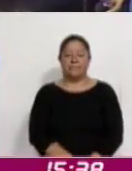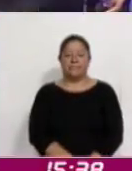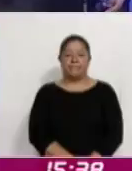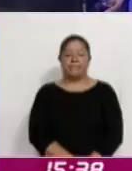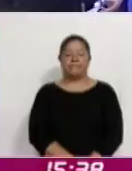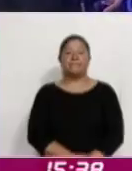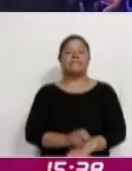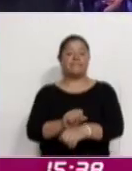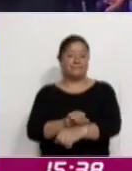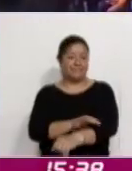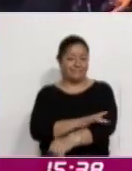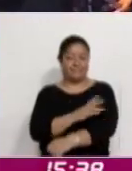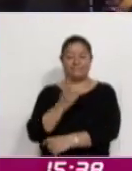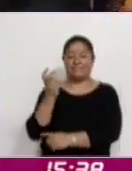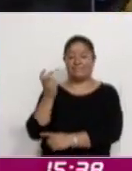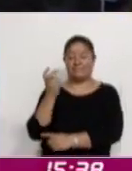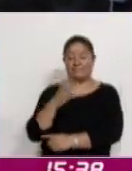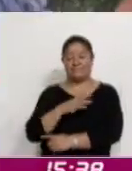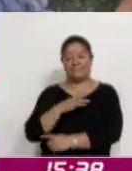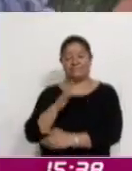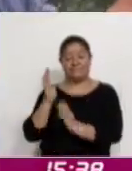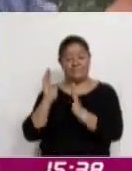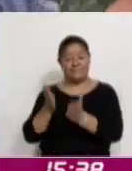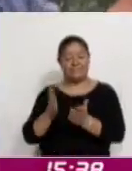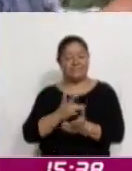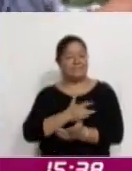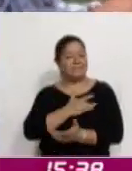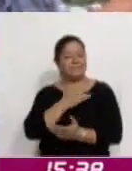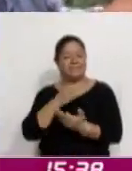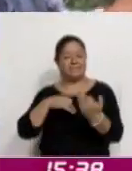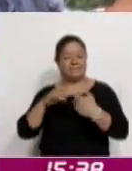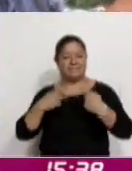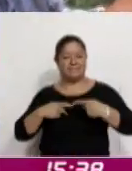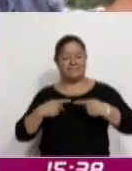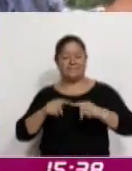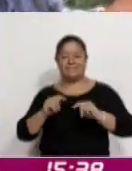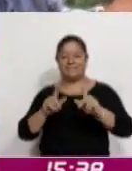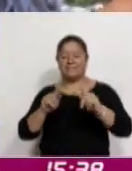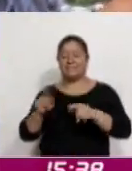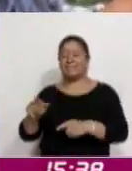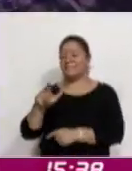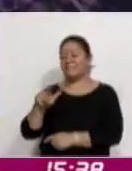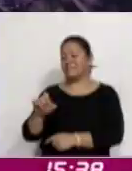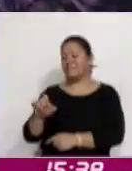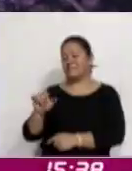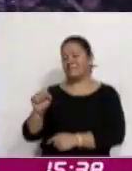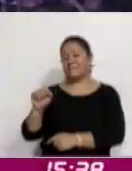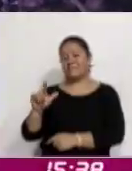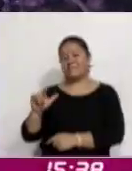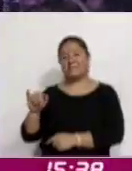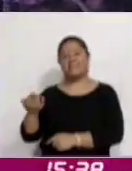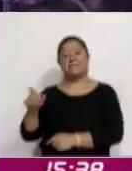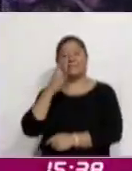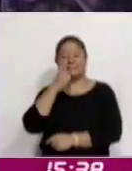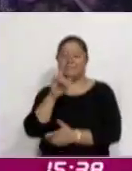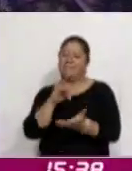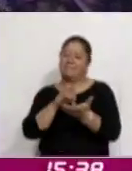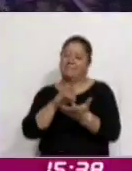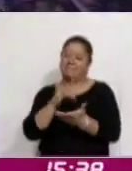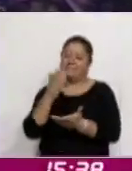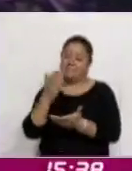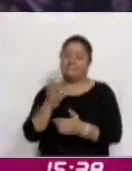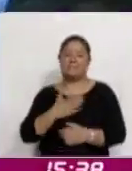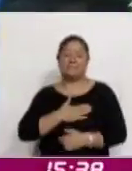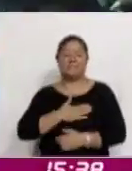La emoción por este gran evento se ha hecho presente entre los tlaxcaltecas. Leslie Flores López, por ejemplo, agradeció la organización de este baile, ya que